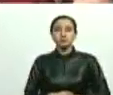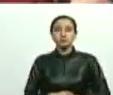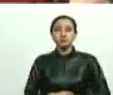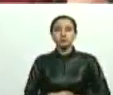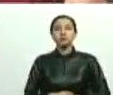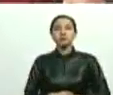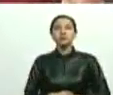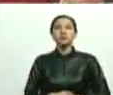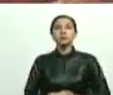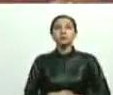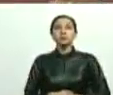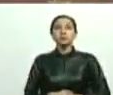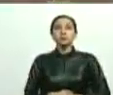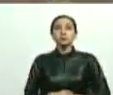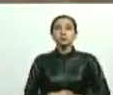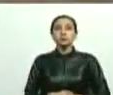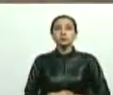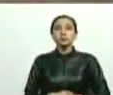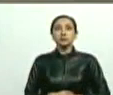Aquel,